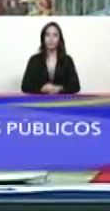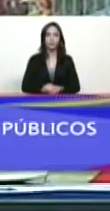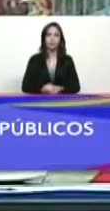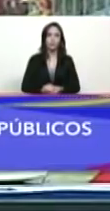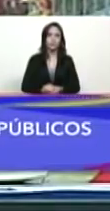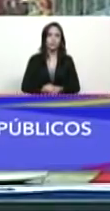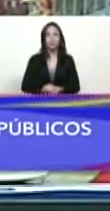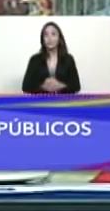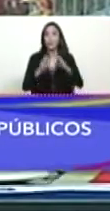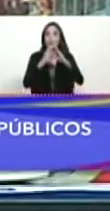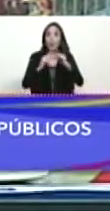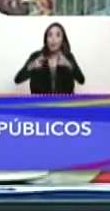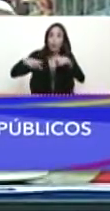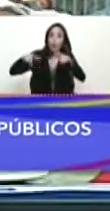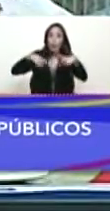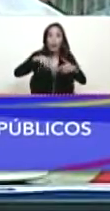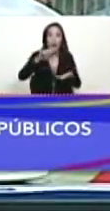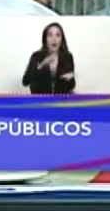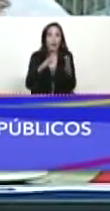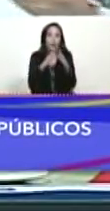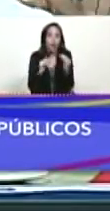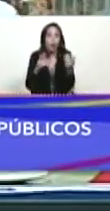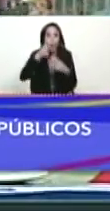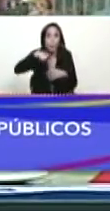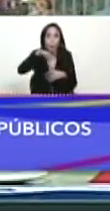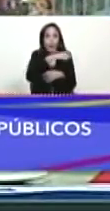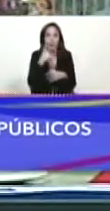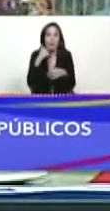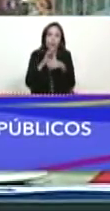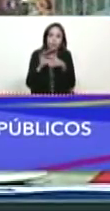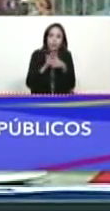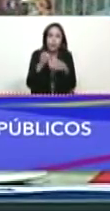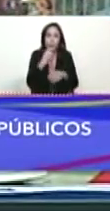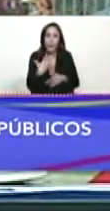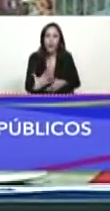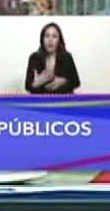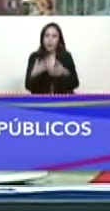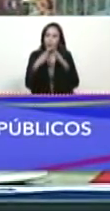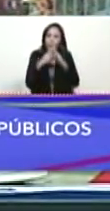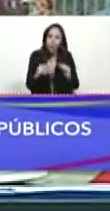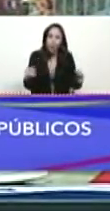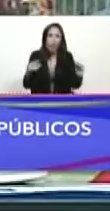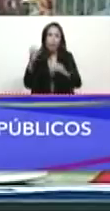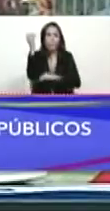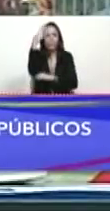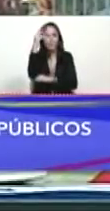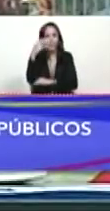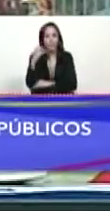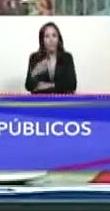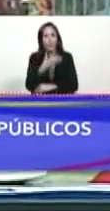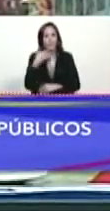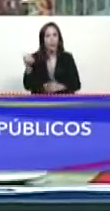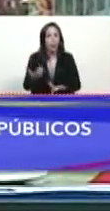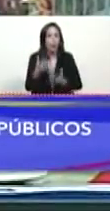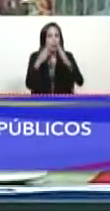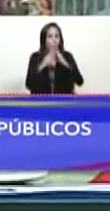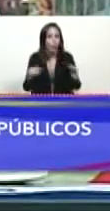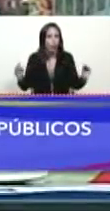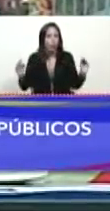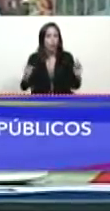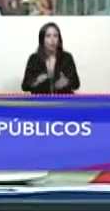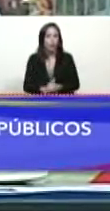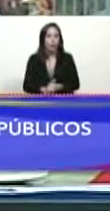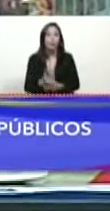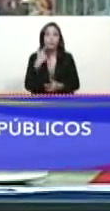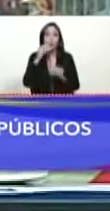Todas las ciudades, todos los pueblos tienen que funcionar, bello. Todos los semáforos tienen que funcionar. Yo le dije a